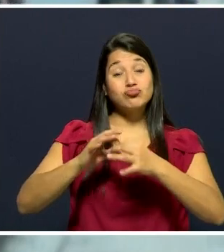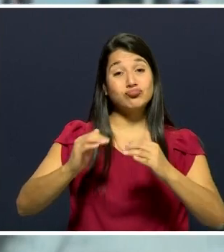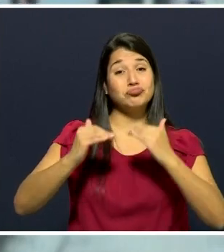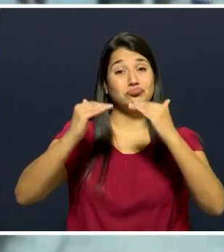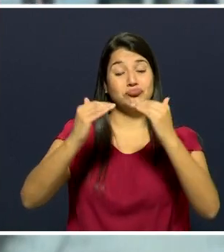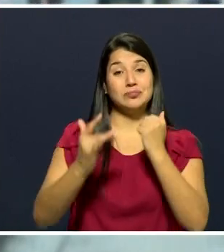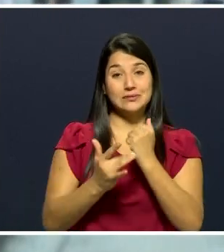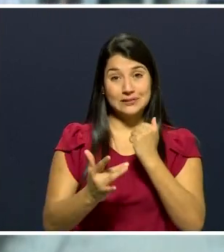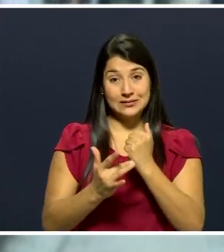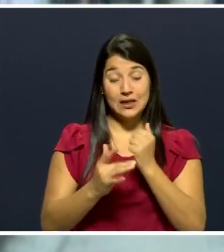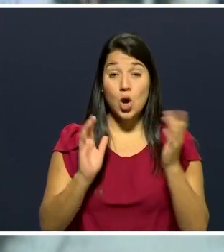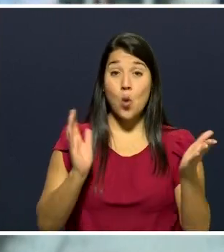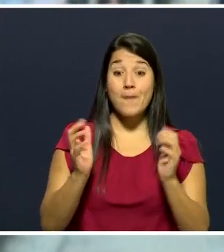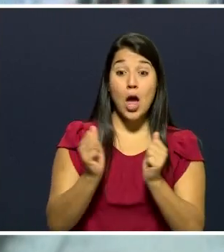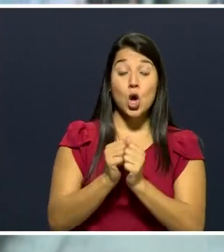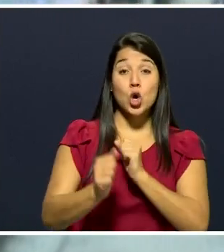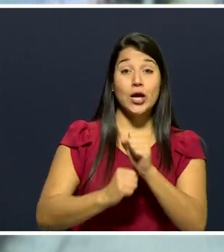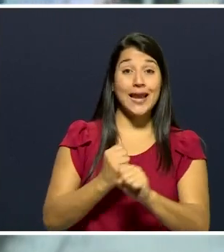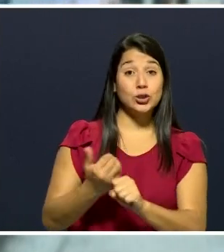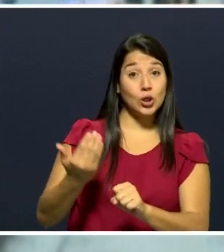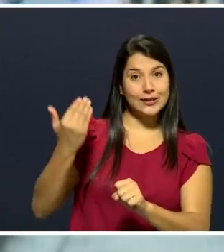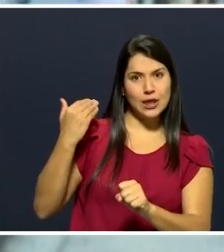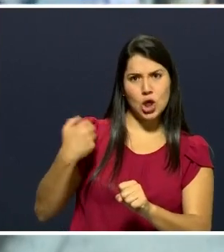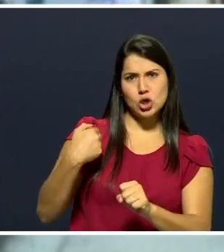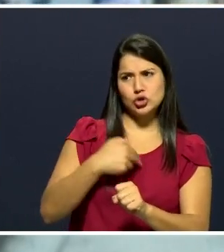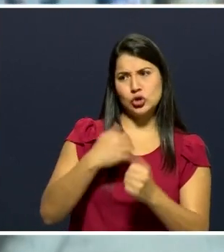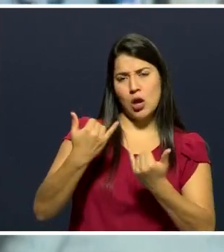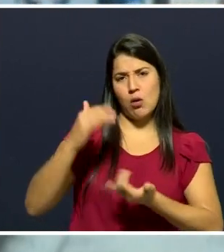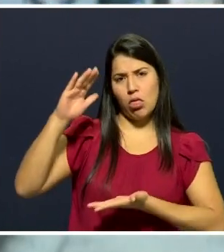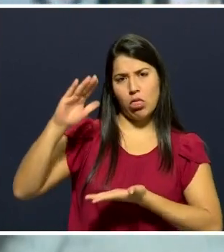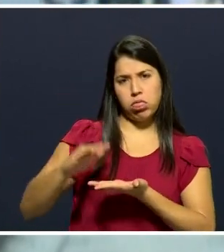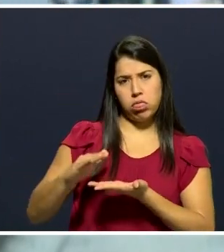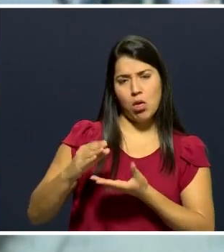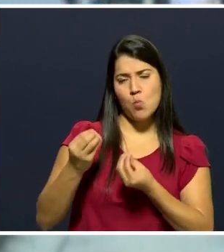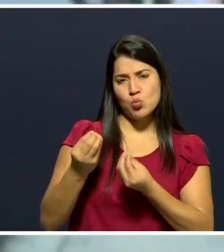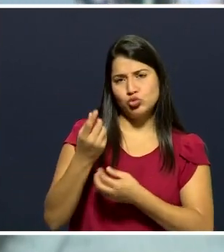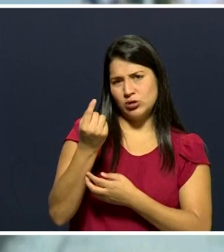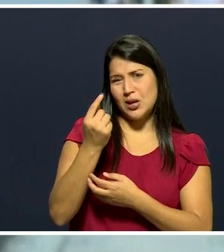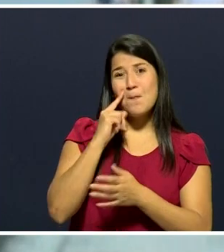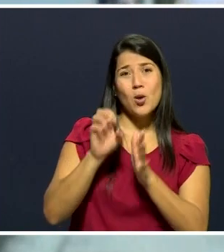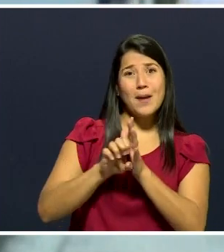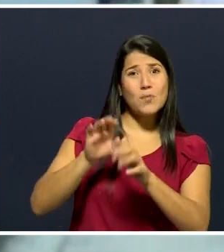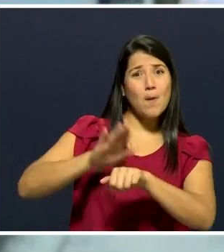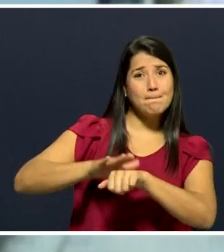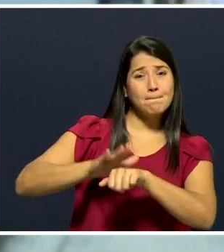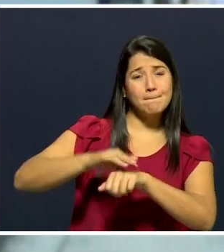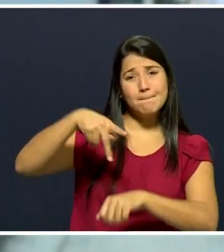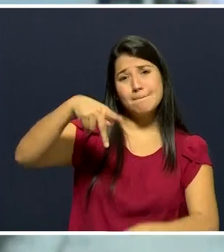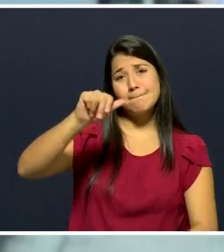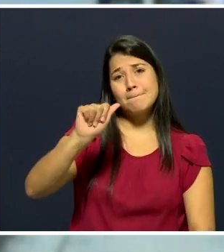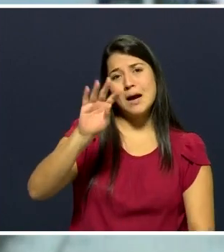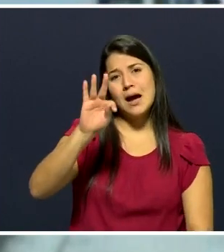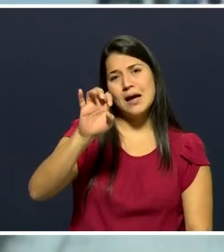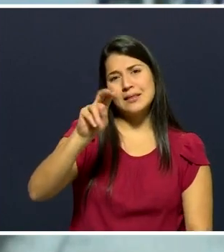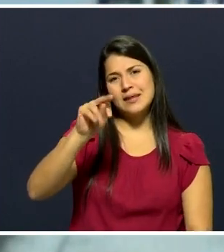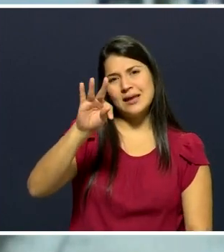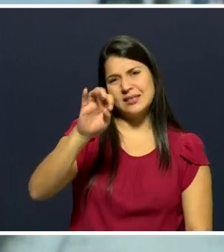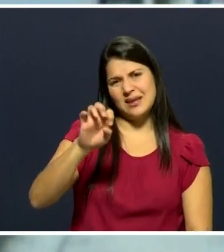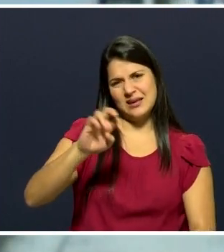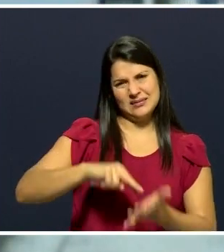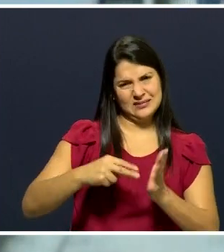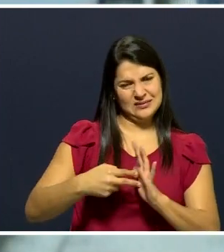anterior, hemos dejado de recibir muchísimo dinero, por ejemplo en patentes. En patentes, comparando los ingresos del año